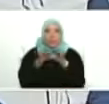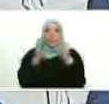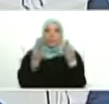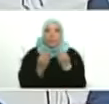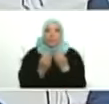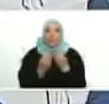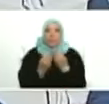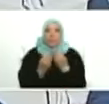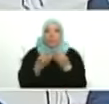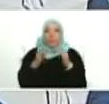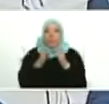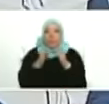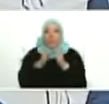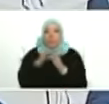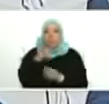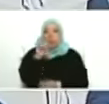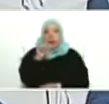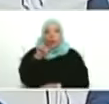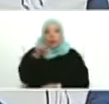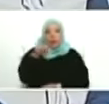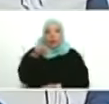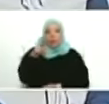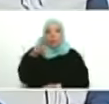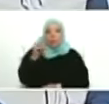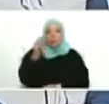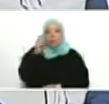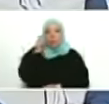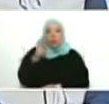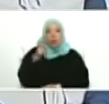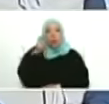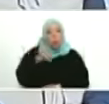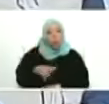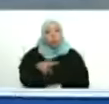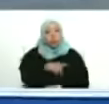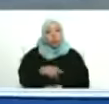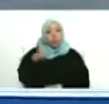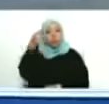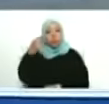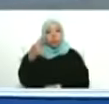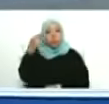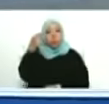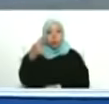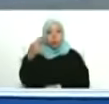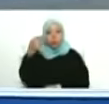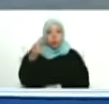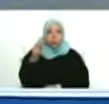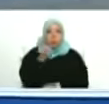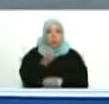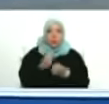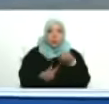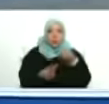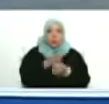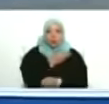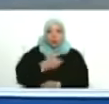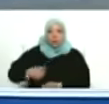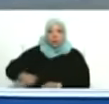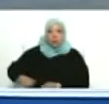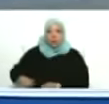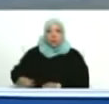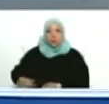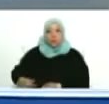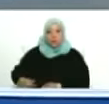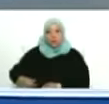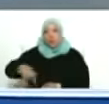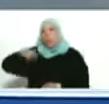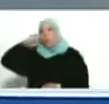en el Amparo. Pedro Infante, diputado del pueblo. Ahí va, vicepresidente de la Asamblea Nacional, ¿cuándo un hombre